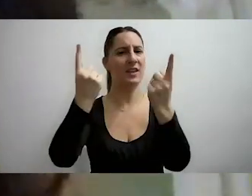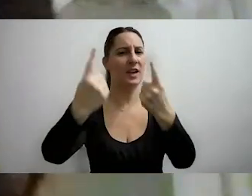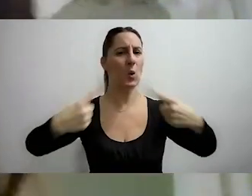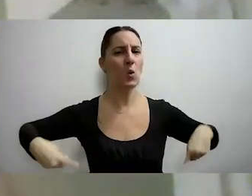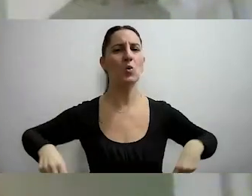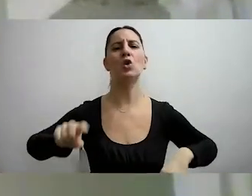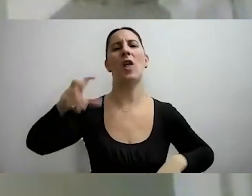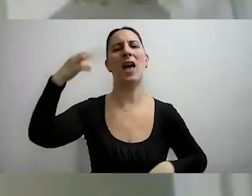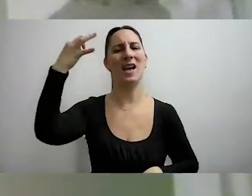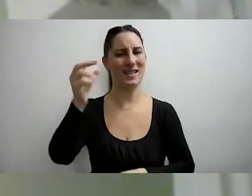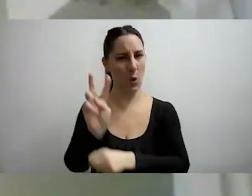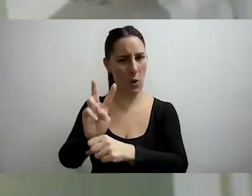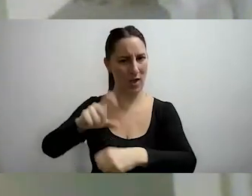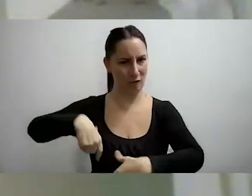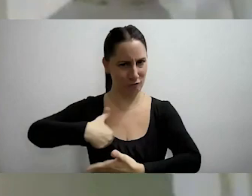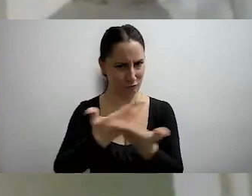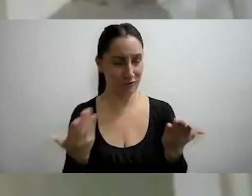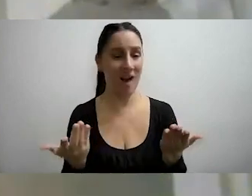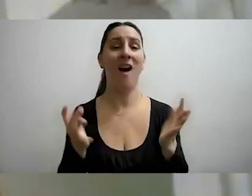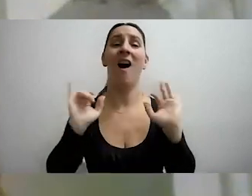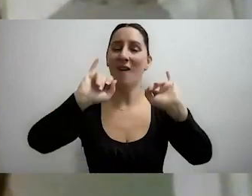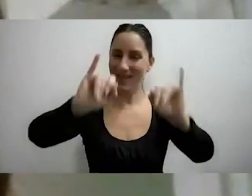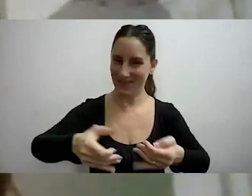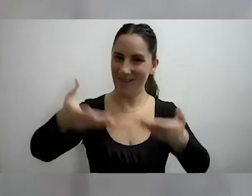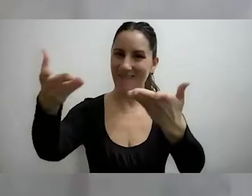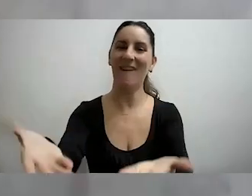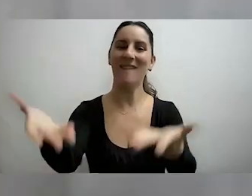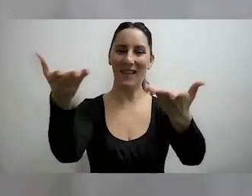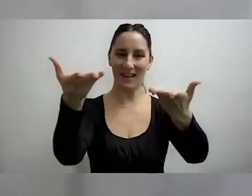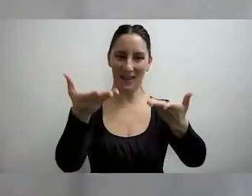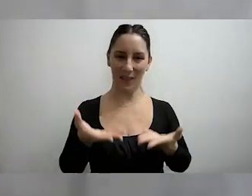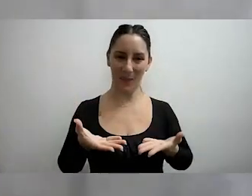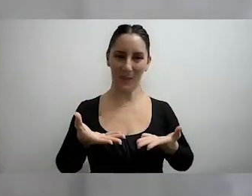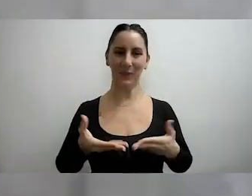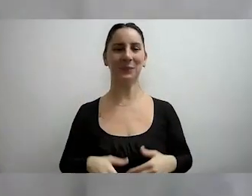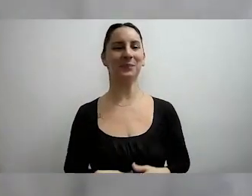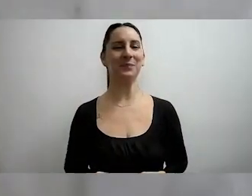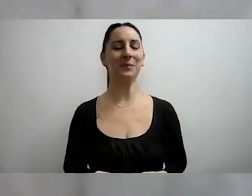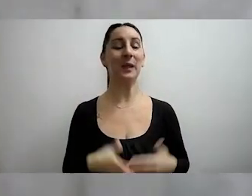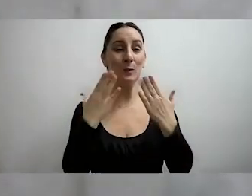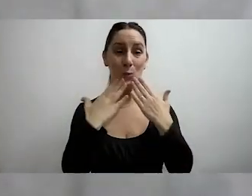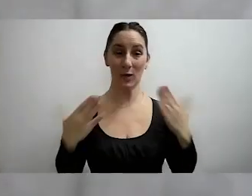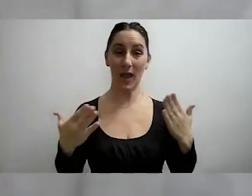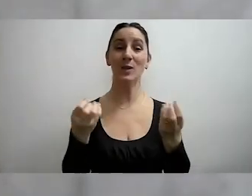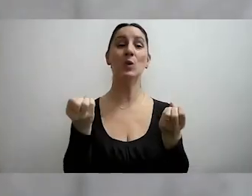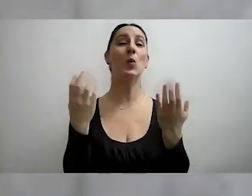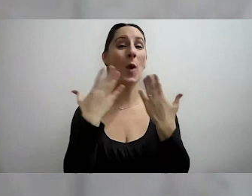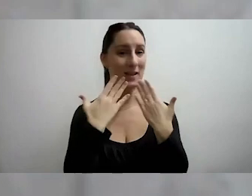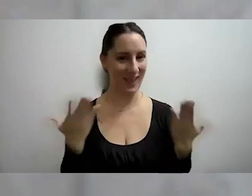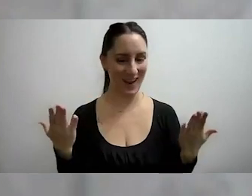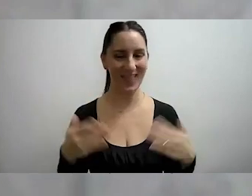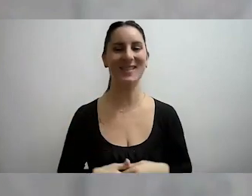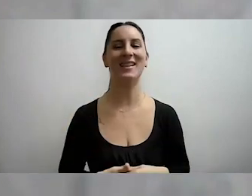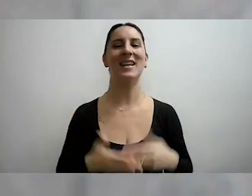social. Ahora sí, bienvenido, Edgardo. Bueno, muchas gracias, buenas tardes, muchas gracias a